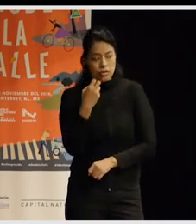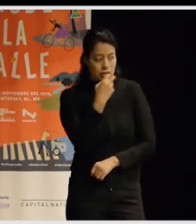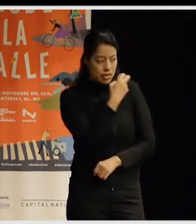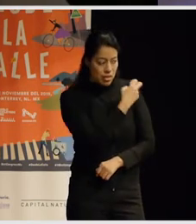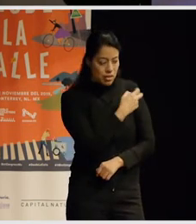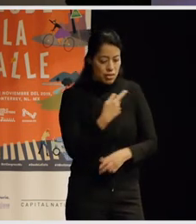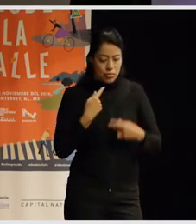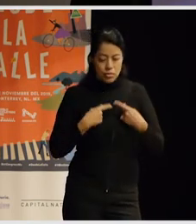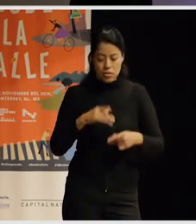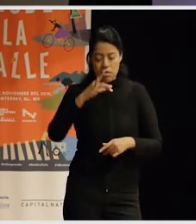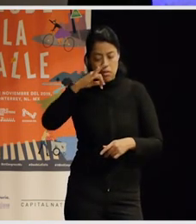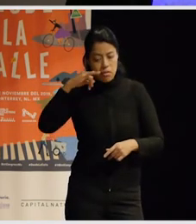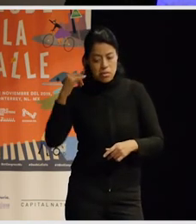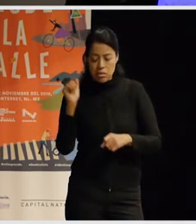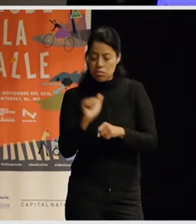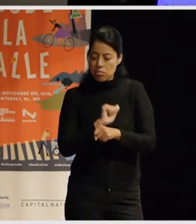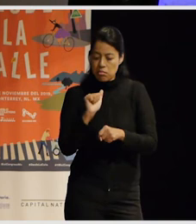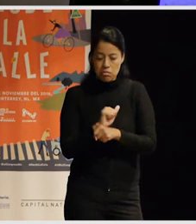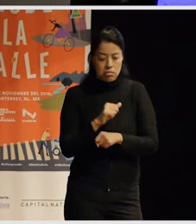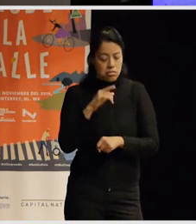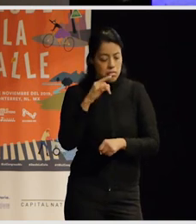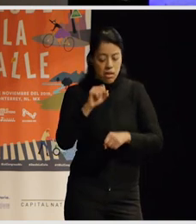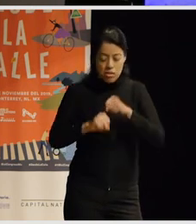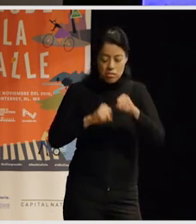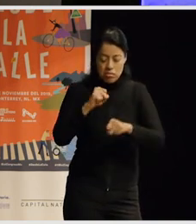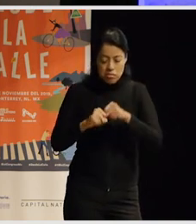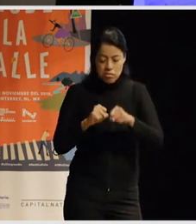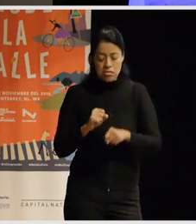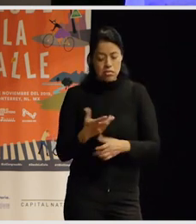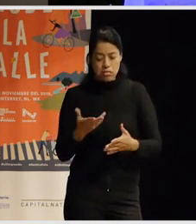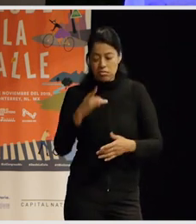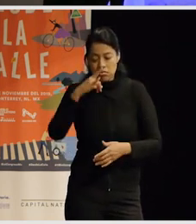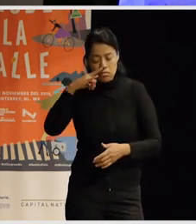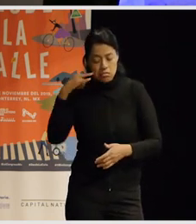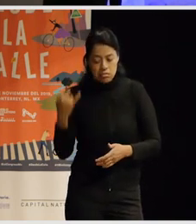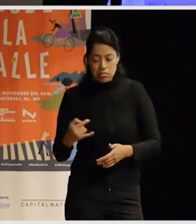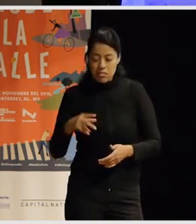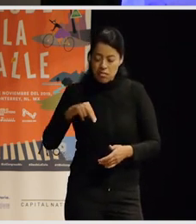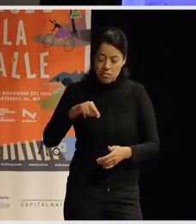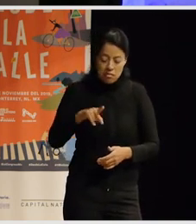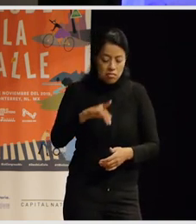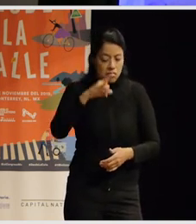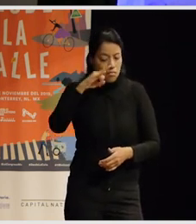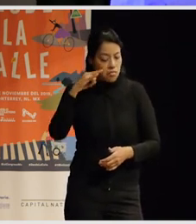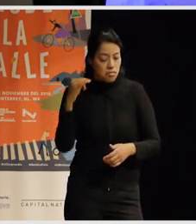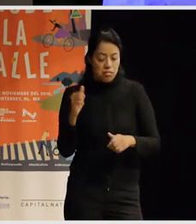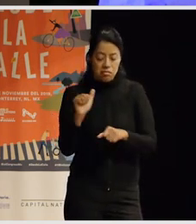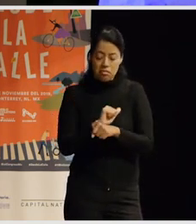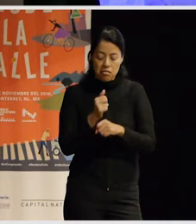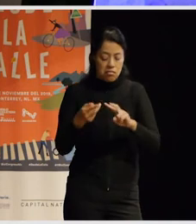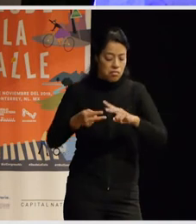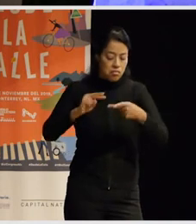vean las personas ni los automovilistas a los ciclistas ni los ni los peatones a los automovilistas y